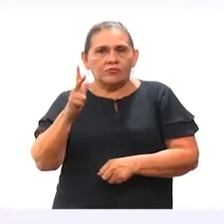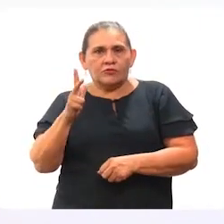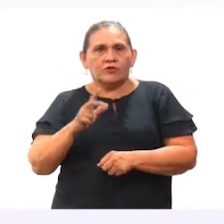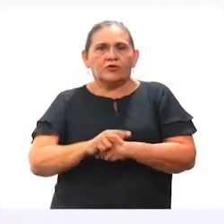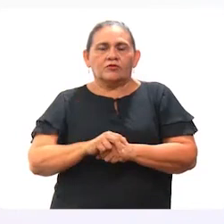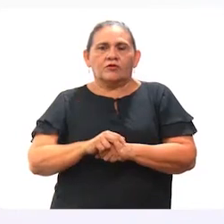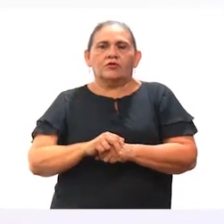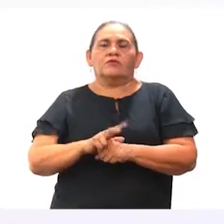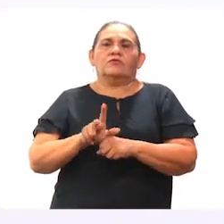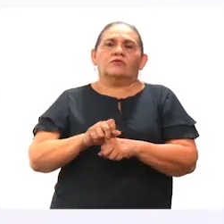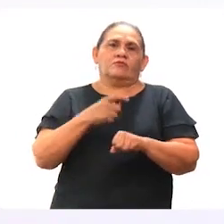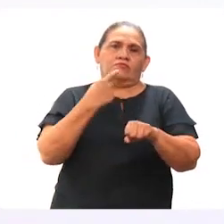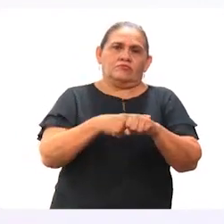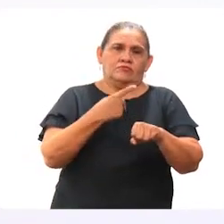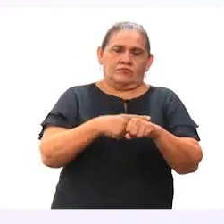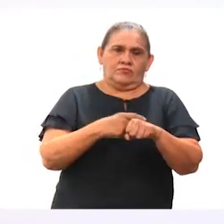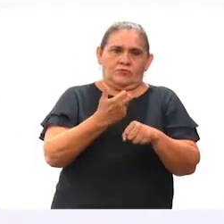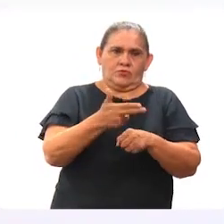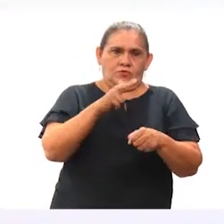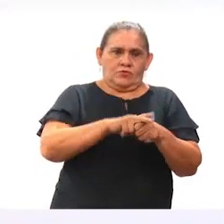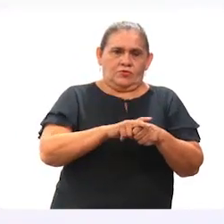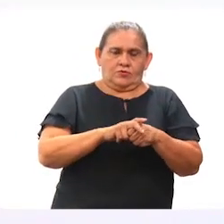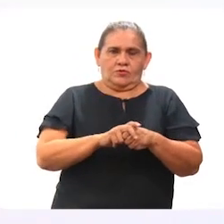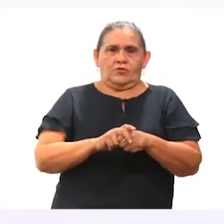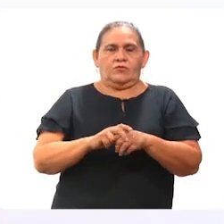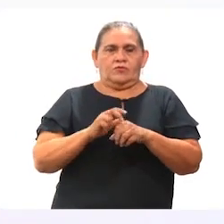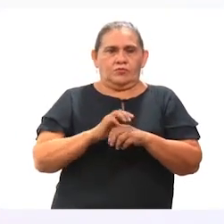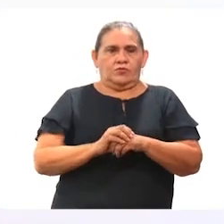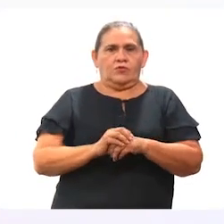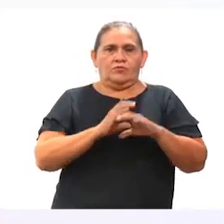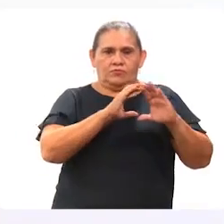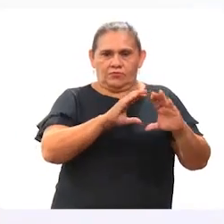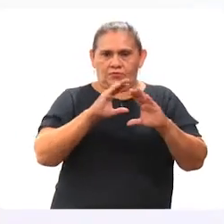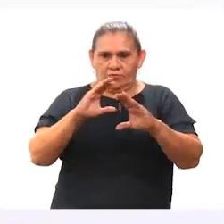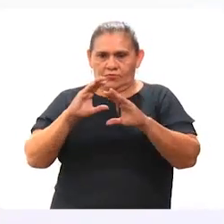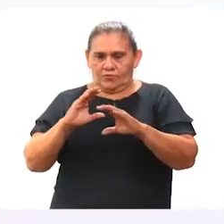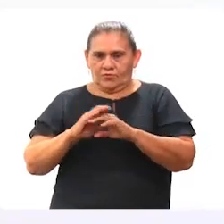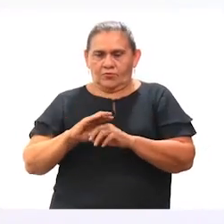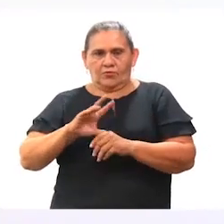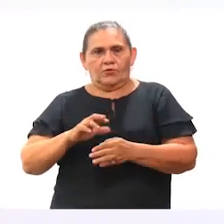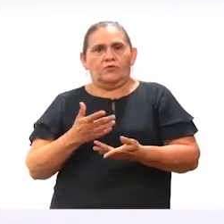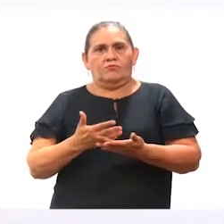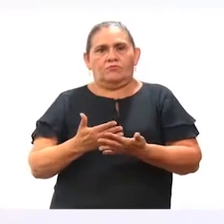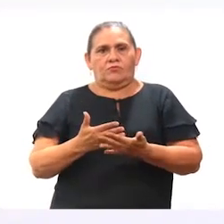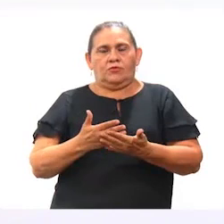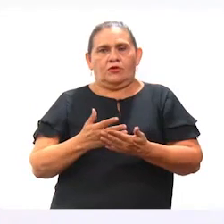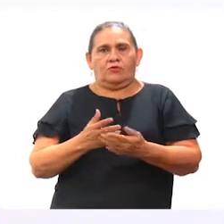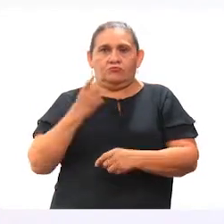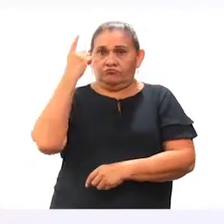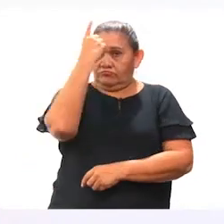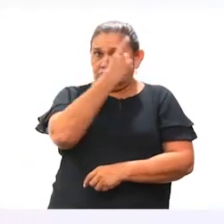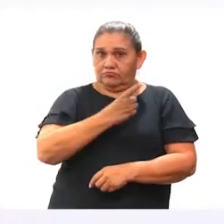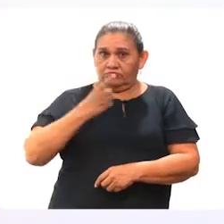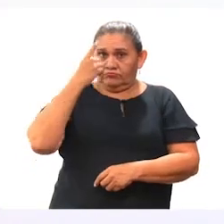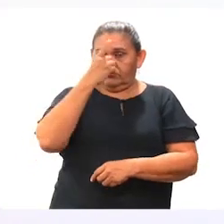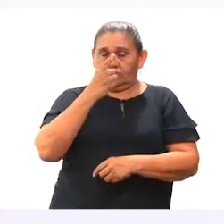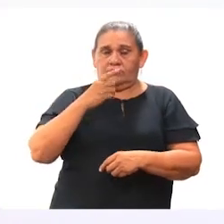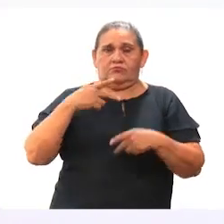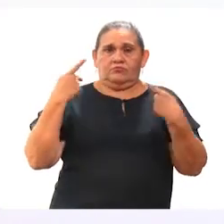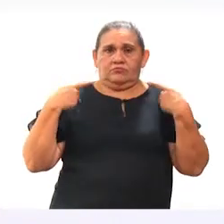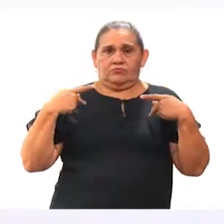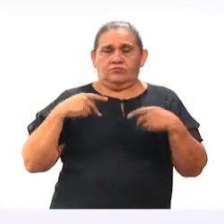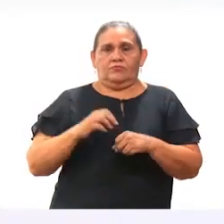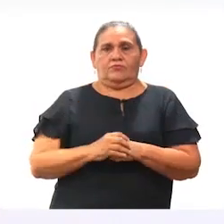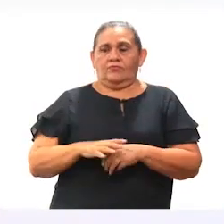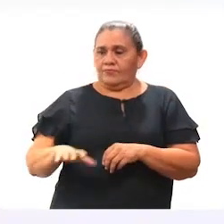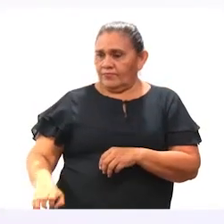casos positivos están en hospitales públicos y en aislamiento total. Hay otros pacientes a la espera de diagnóstico. El